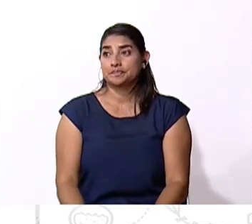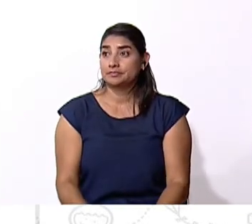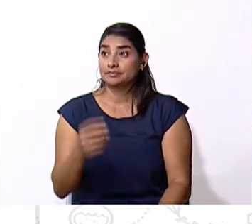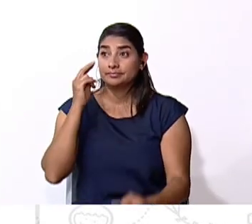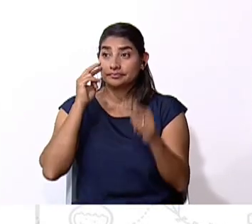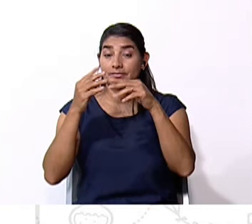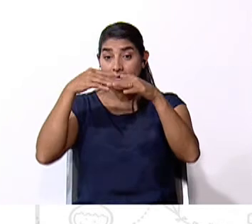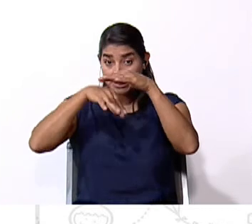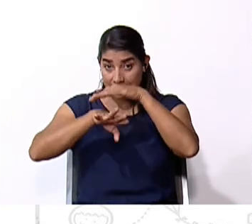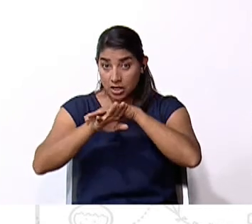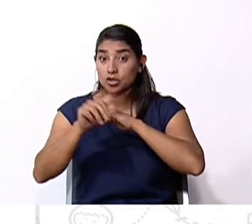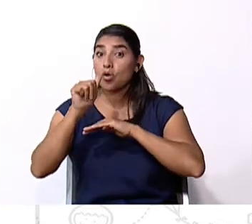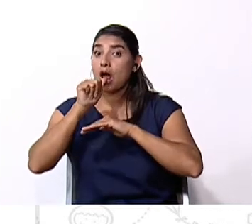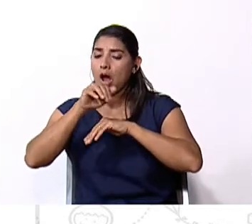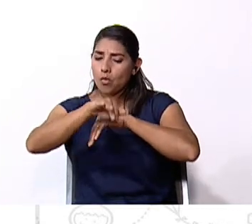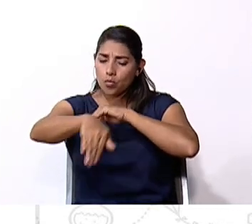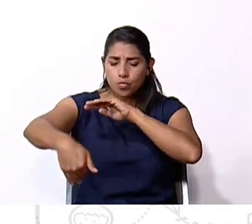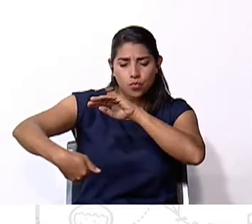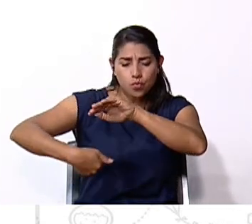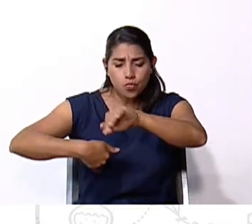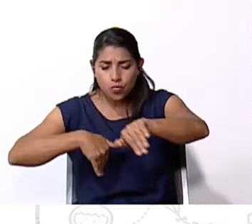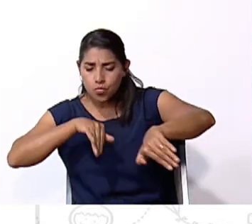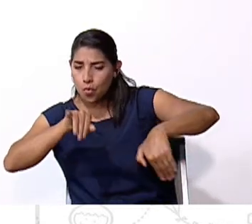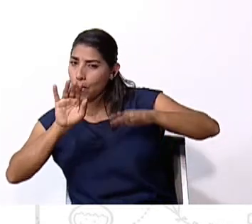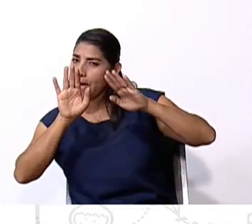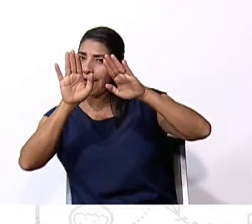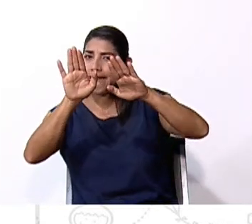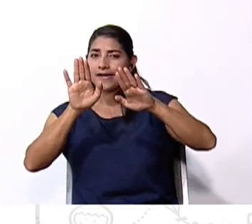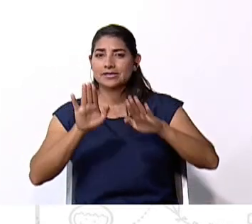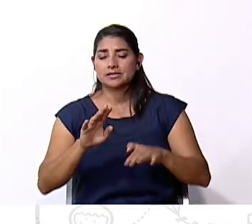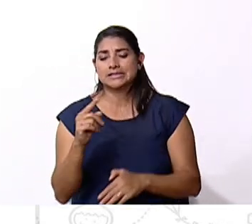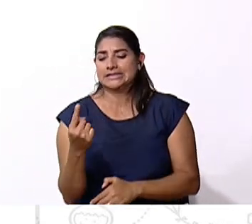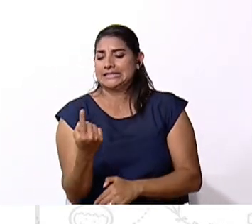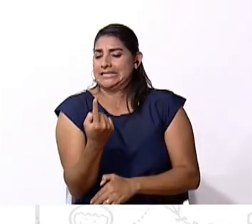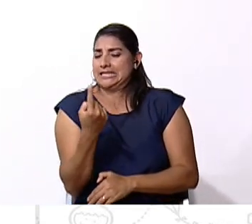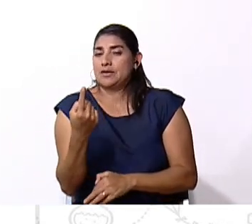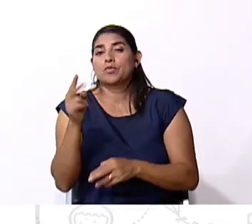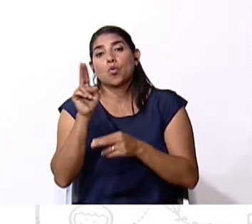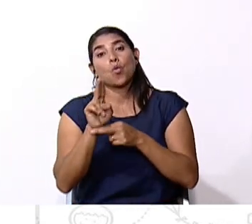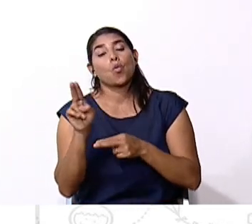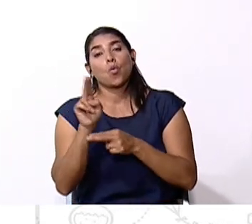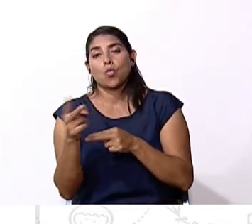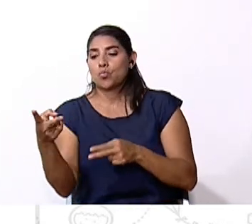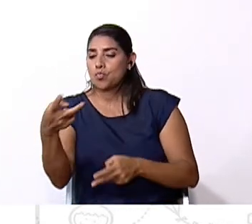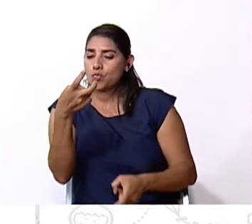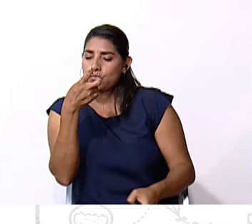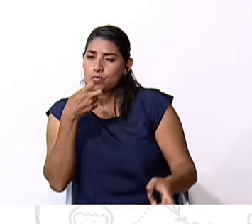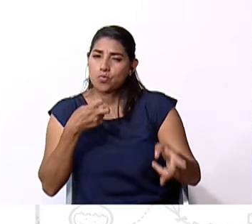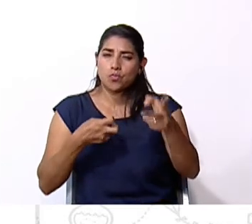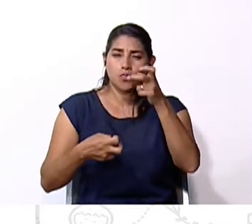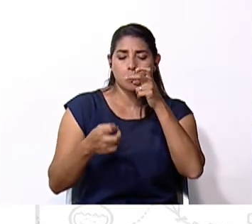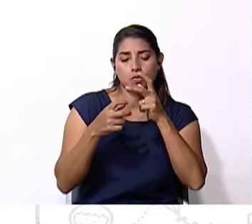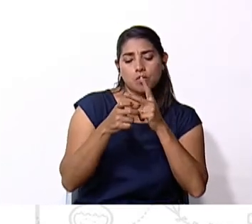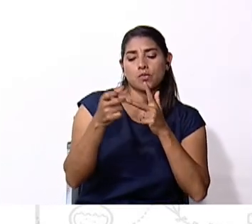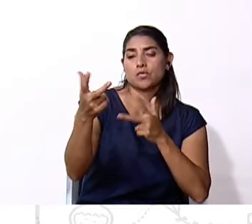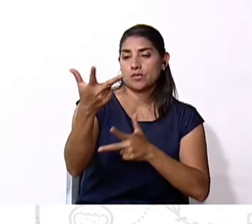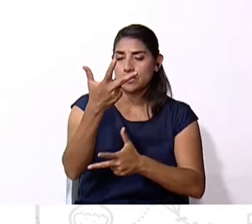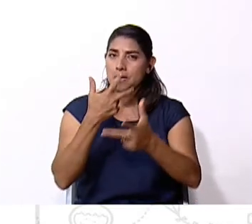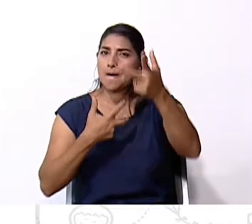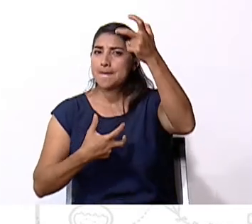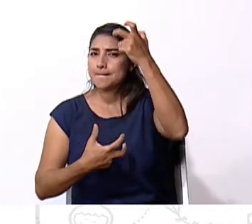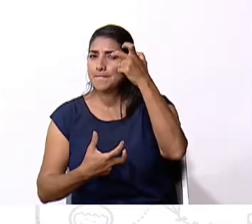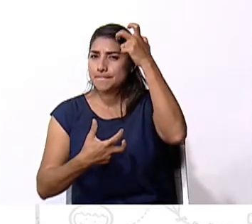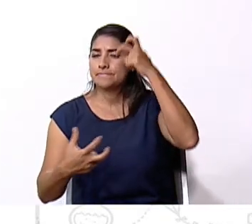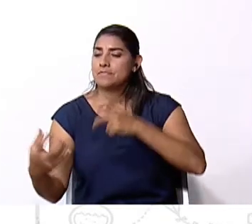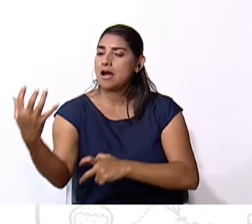Dentro del agua son excelentes nadadores. Siempre usan sus garras afiladas para sostenerse de